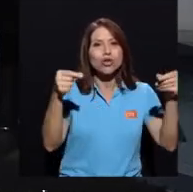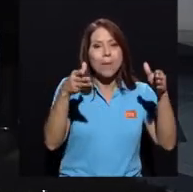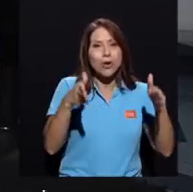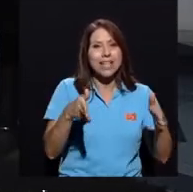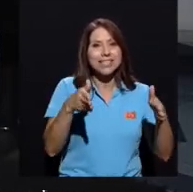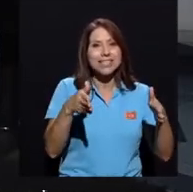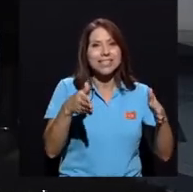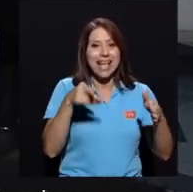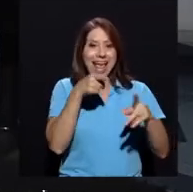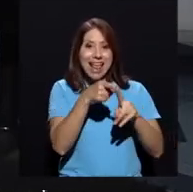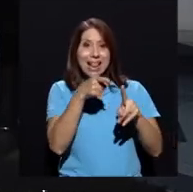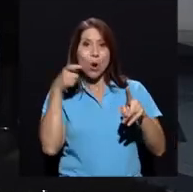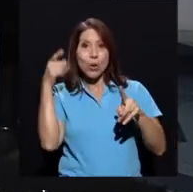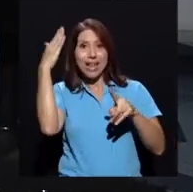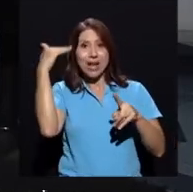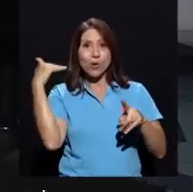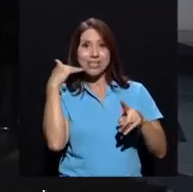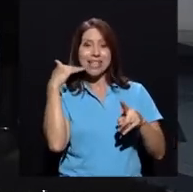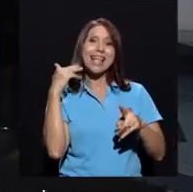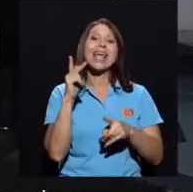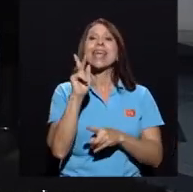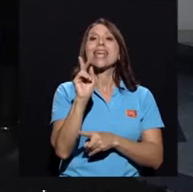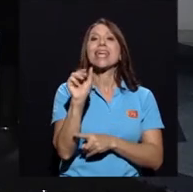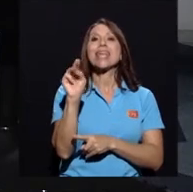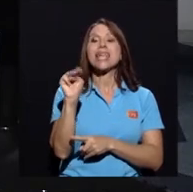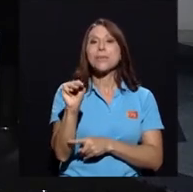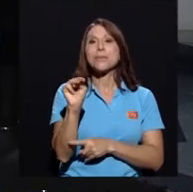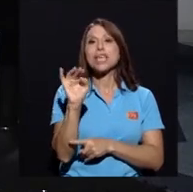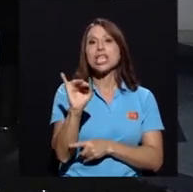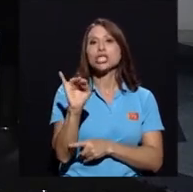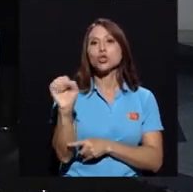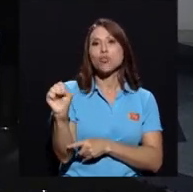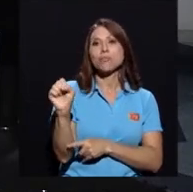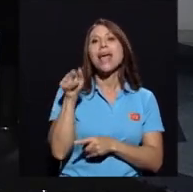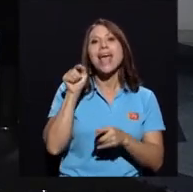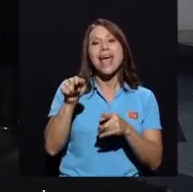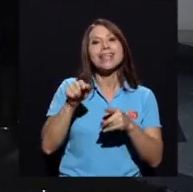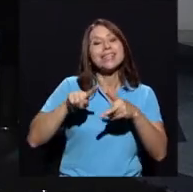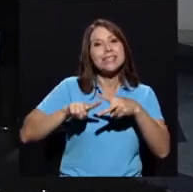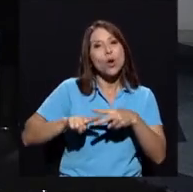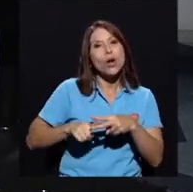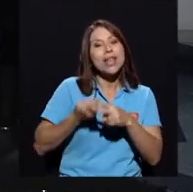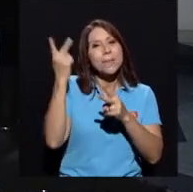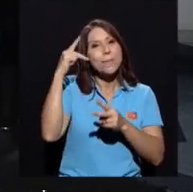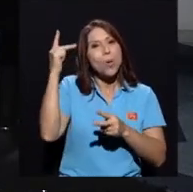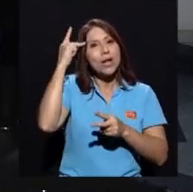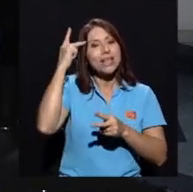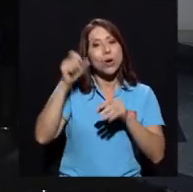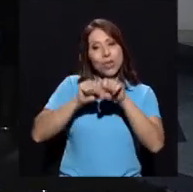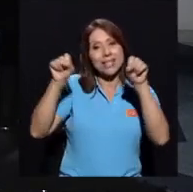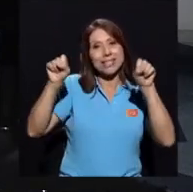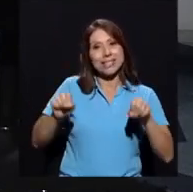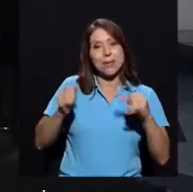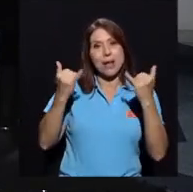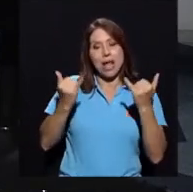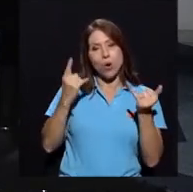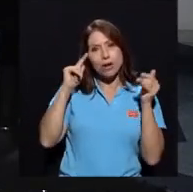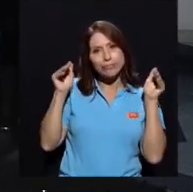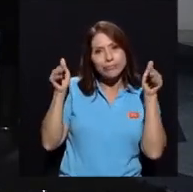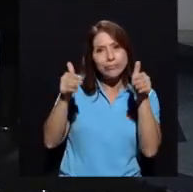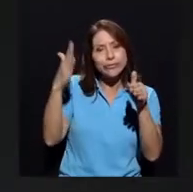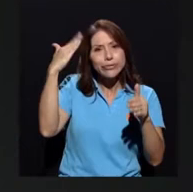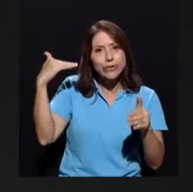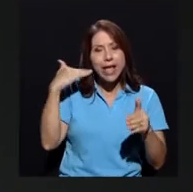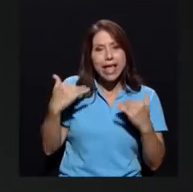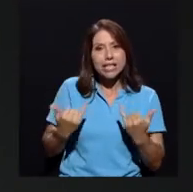coreano, Kim Il-sung. Este es el origen político del régimen que nos ocupa con tanta